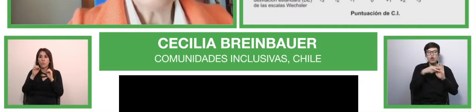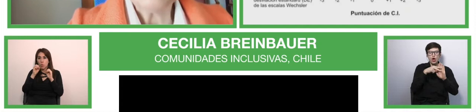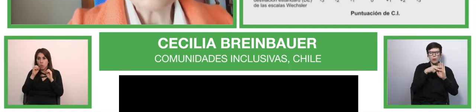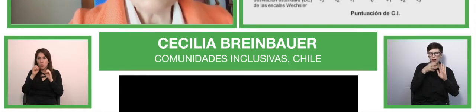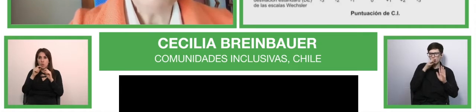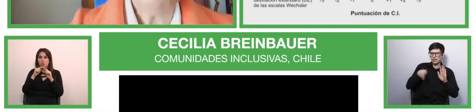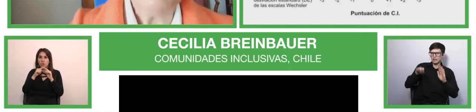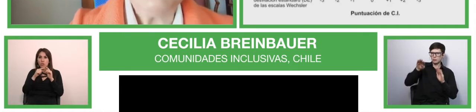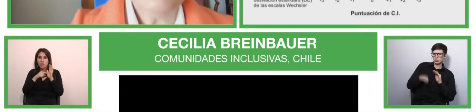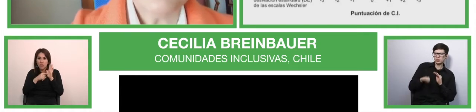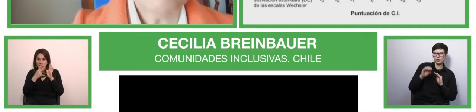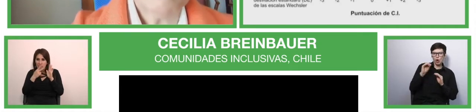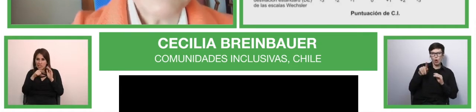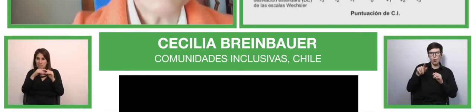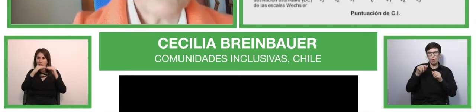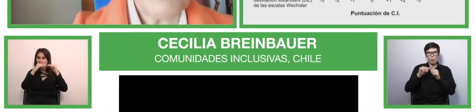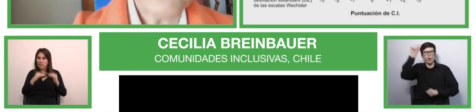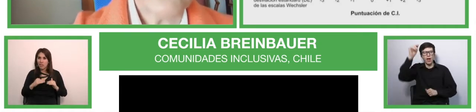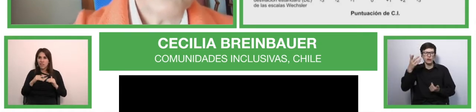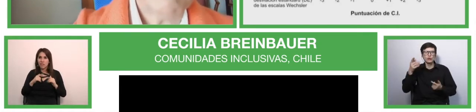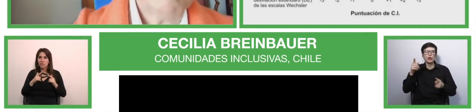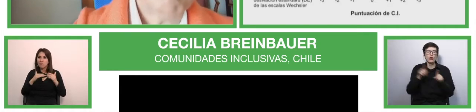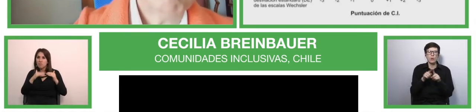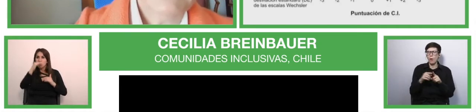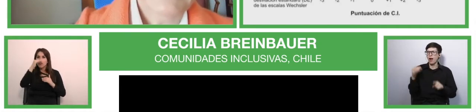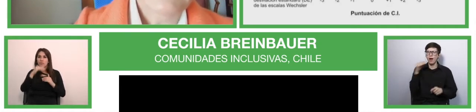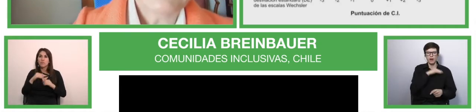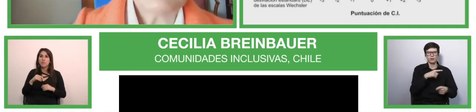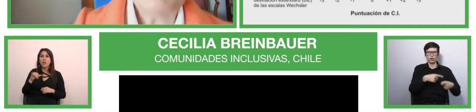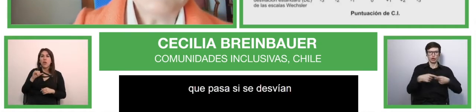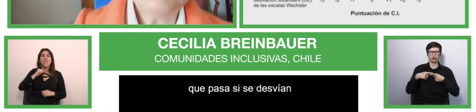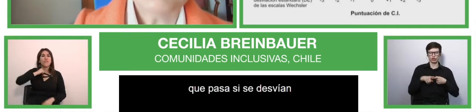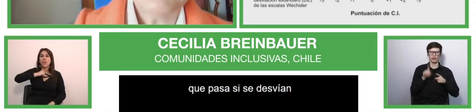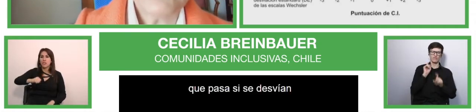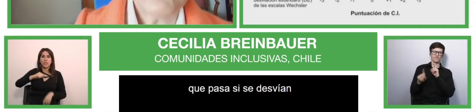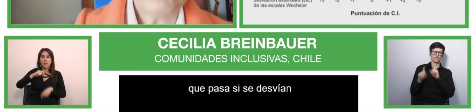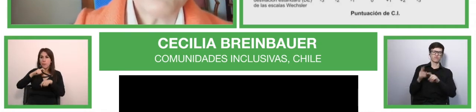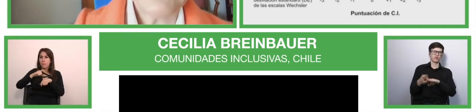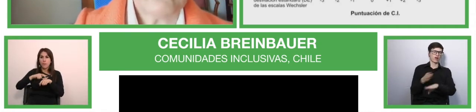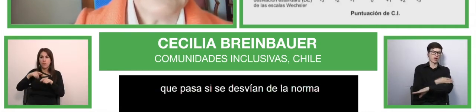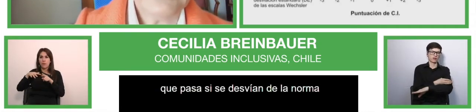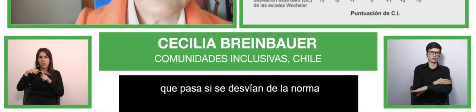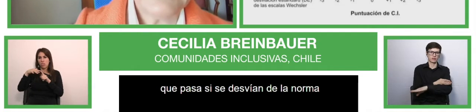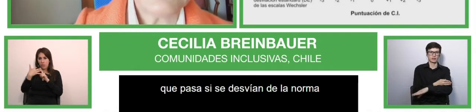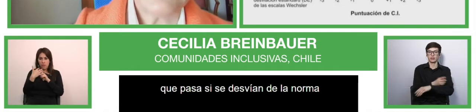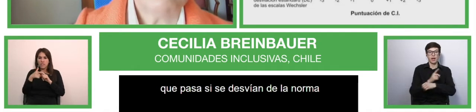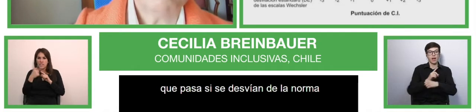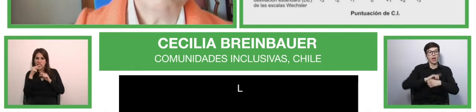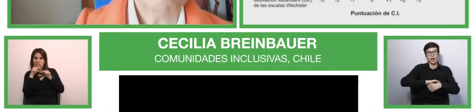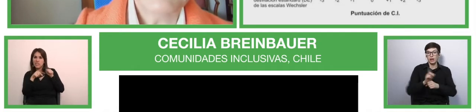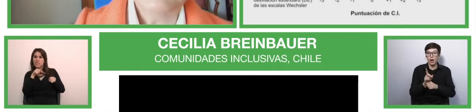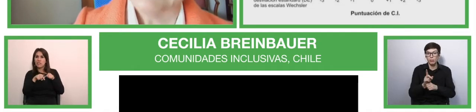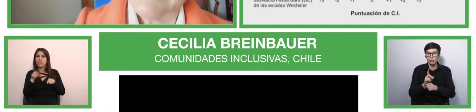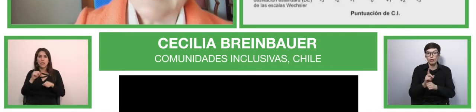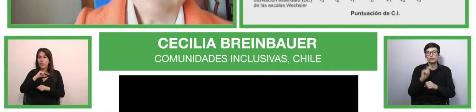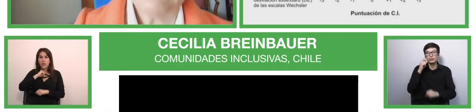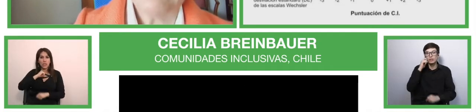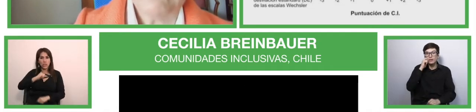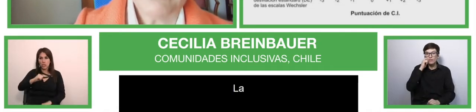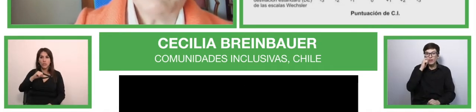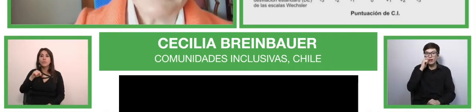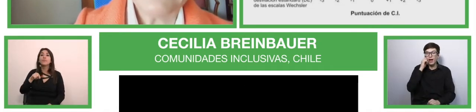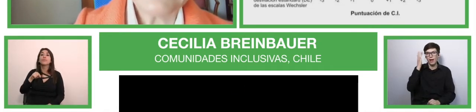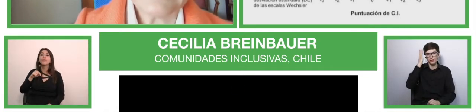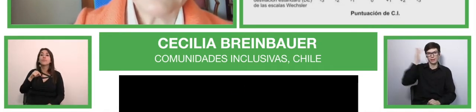la sociedad rápidamente hace juicios rapidez se asocia con inteligencia se